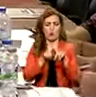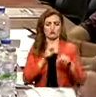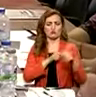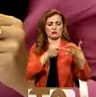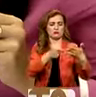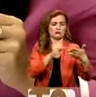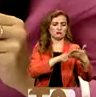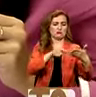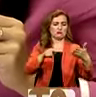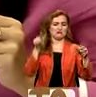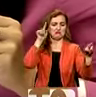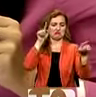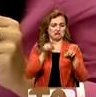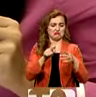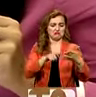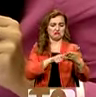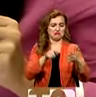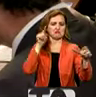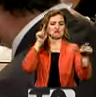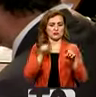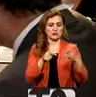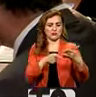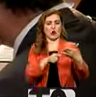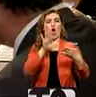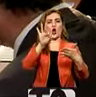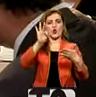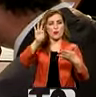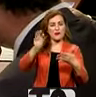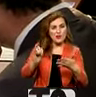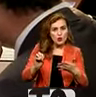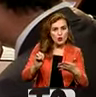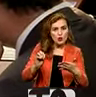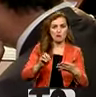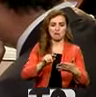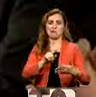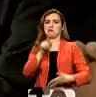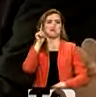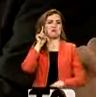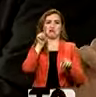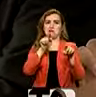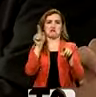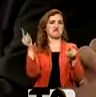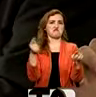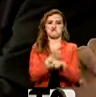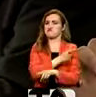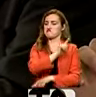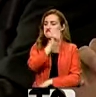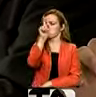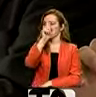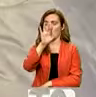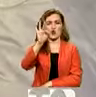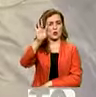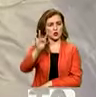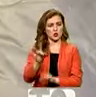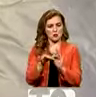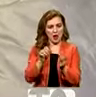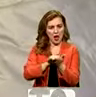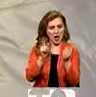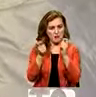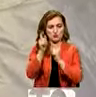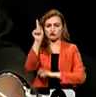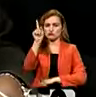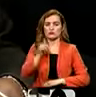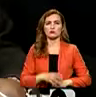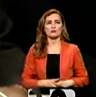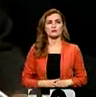en su texto. Es el caso del artículo 98. 6 votos de los asambleístas de la comisión decidieron que no se derogue el texto de esta